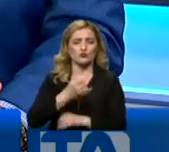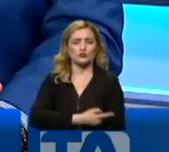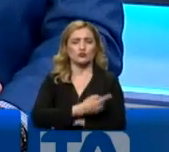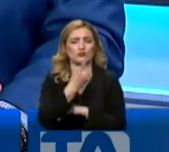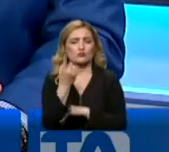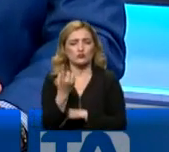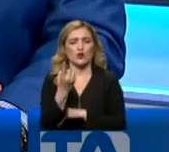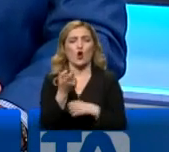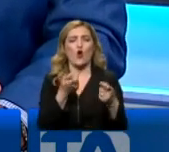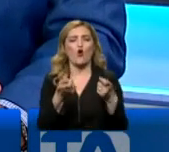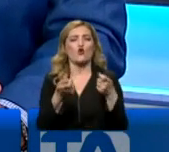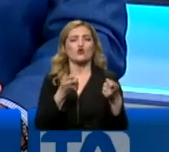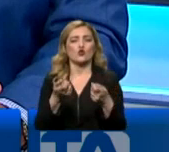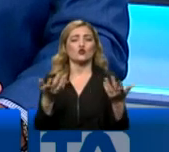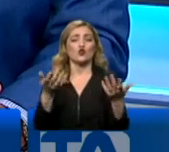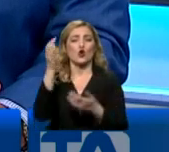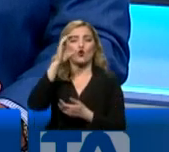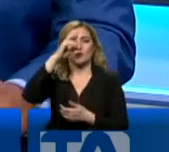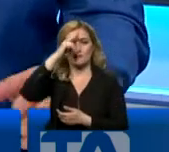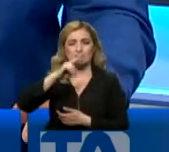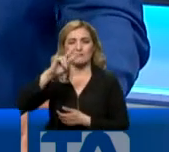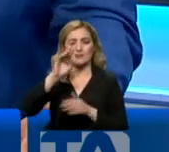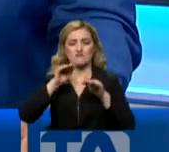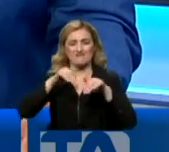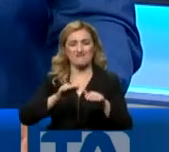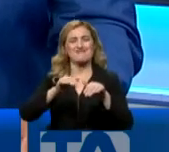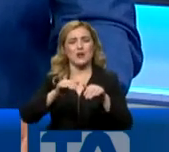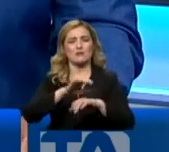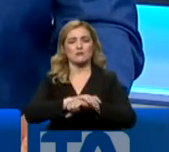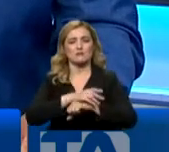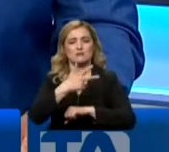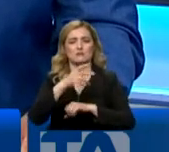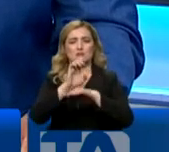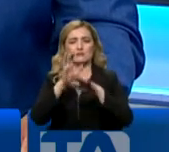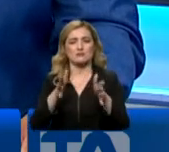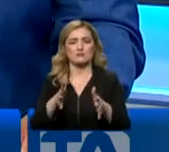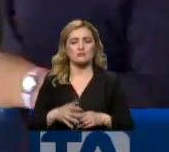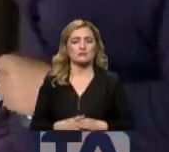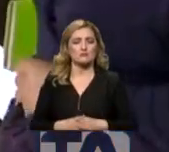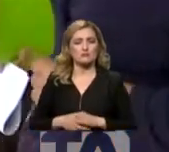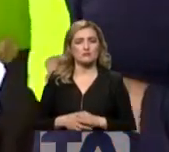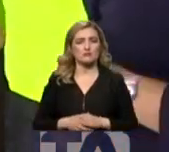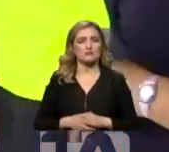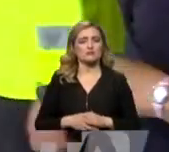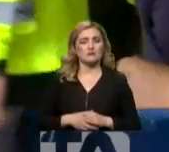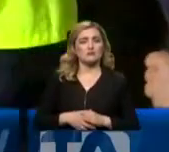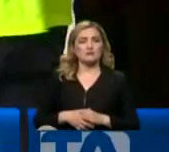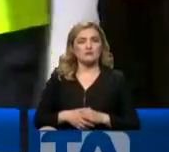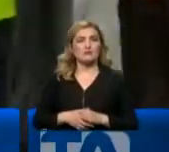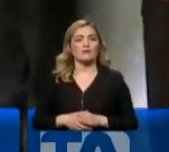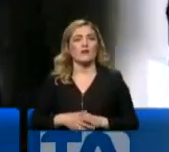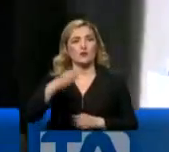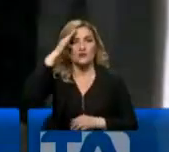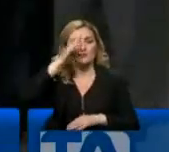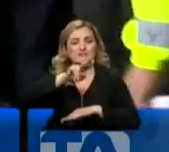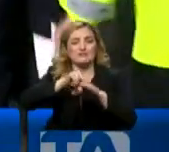días realizaron operaciones en las costas de México que terminaron con la detención de 3 ecuatorianos. La Policía Nacional informó